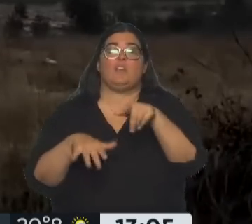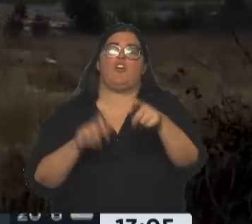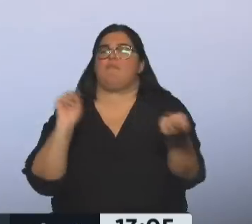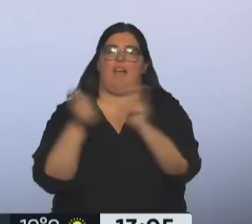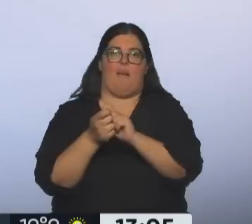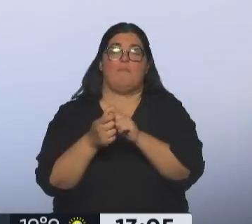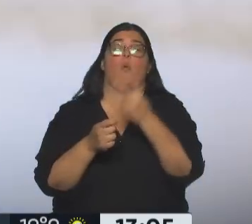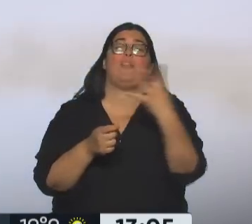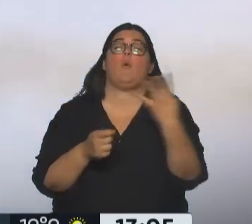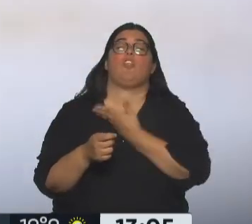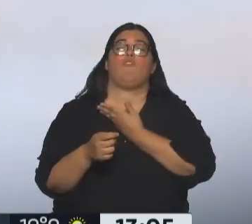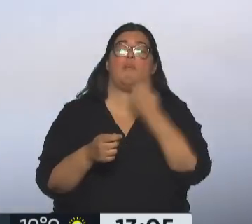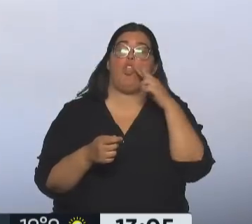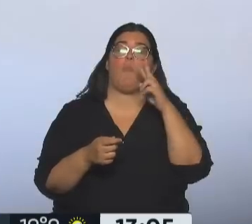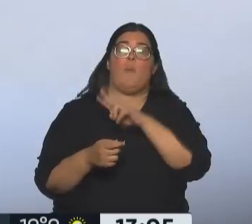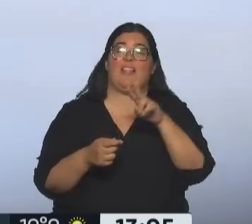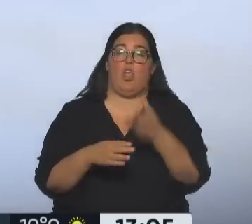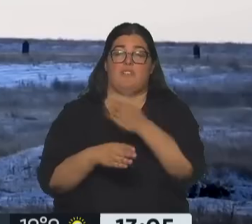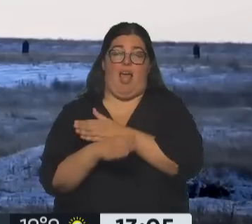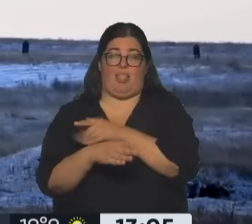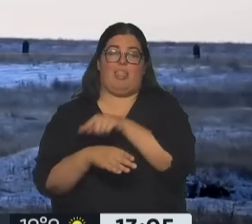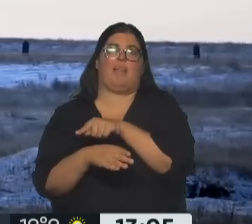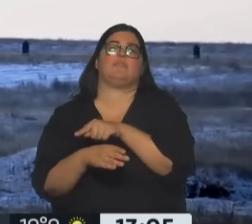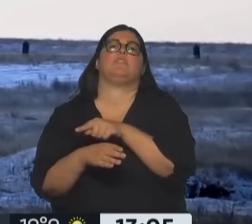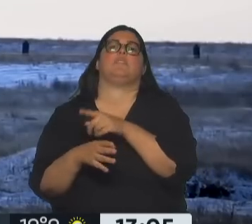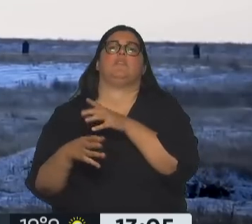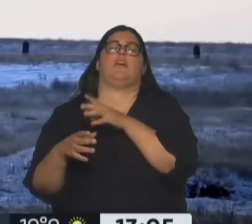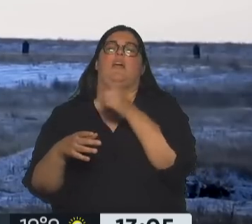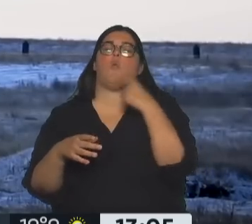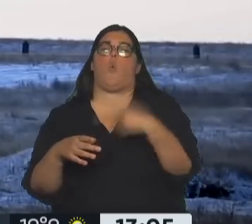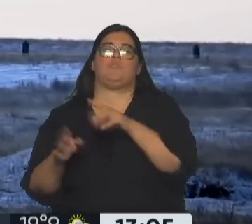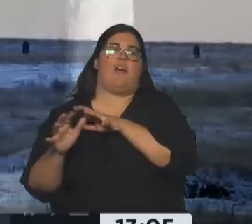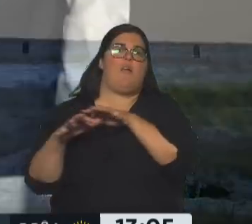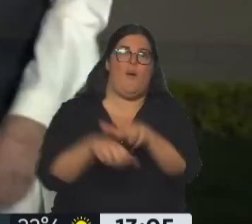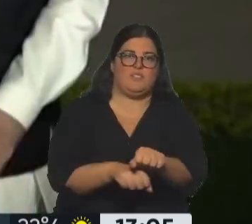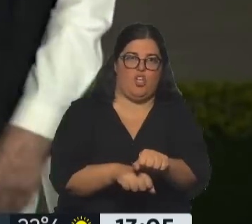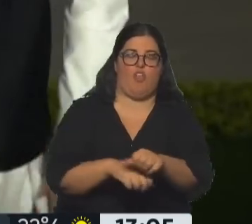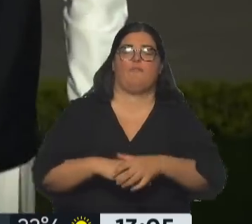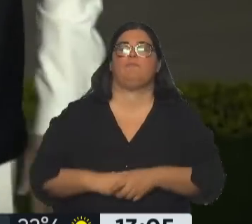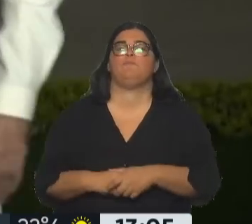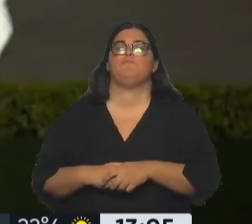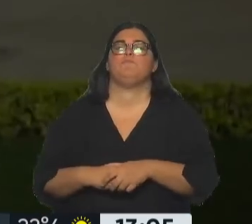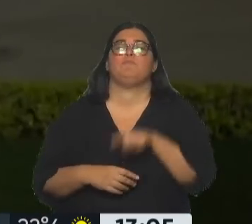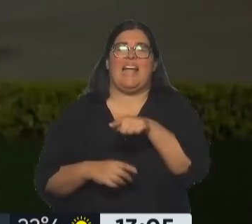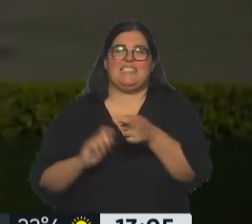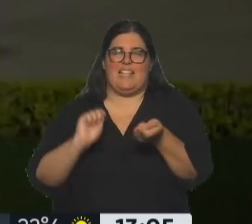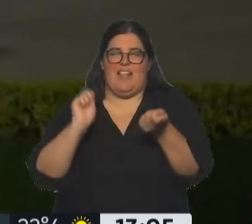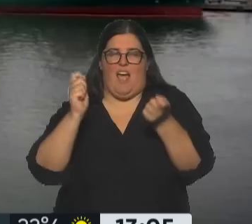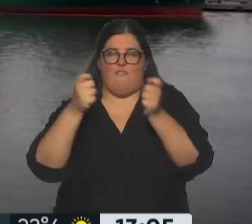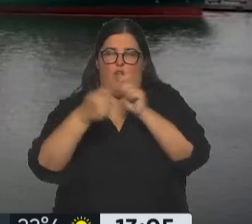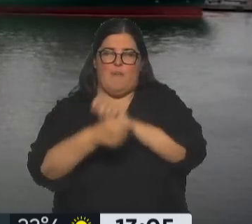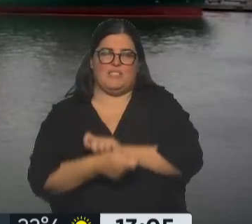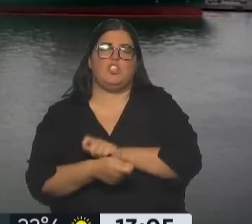al 24 de febrero de 2022, cuando se produjo la invasión rusa. Esta metamorfosis, no exenta